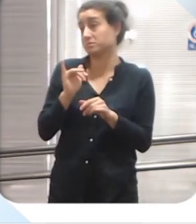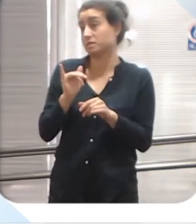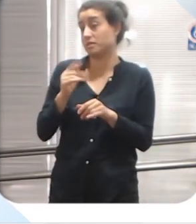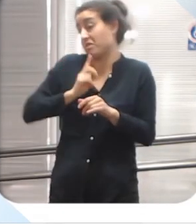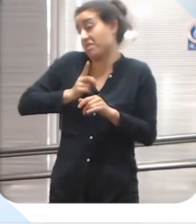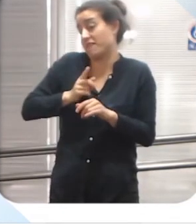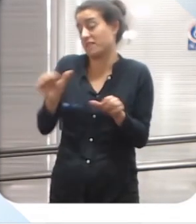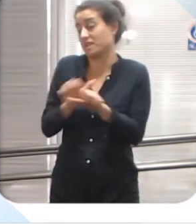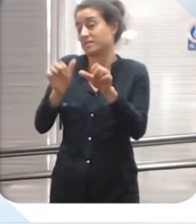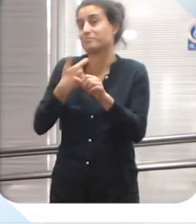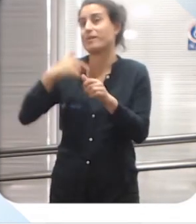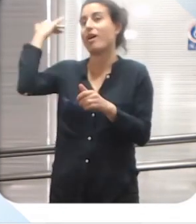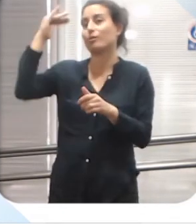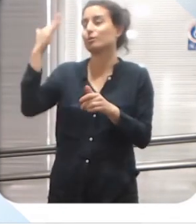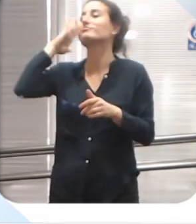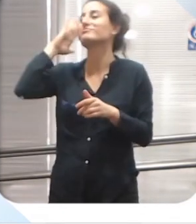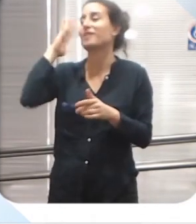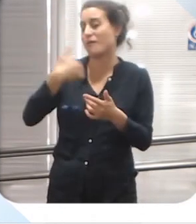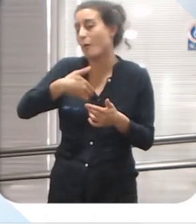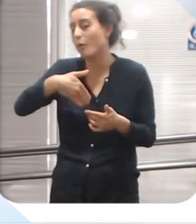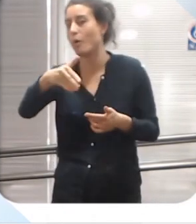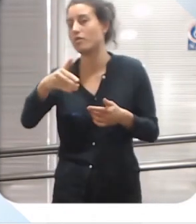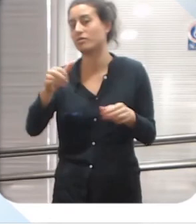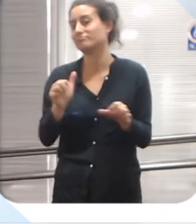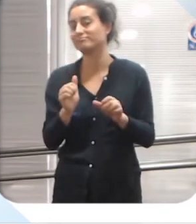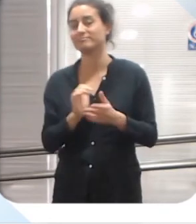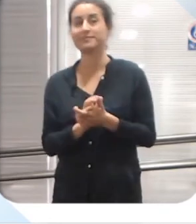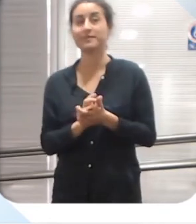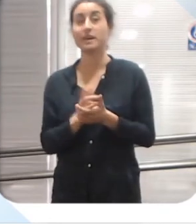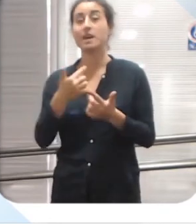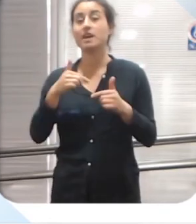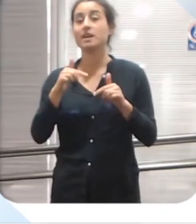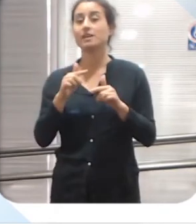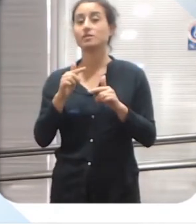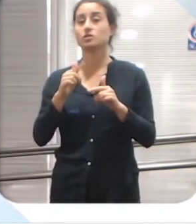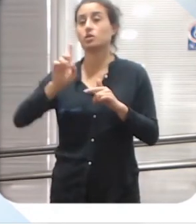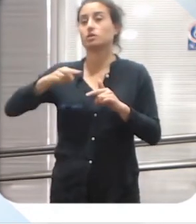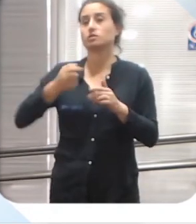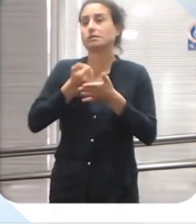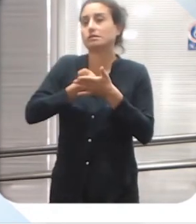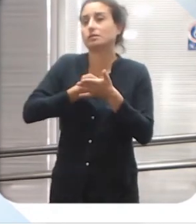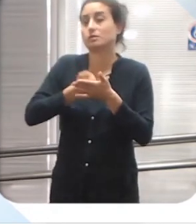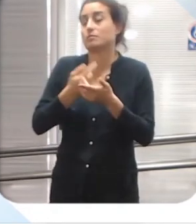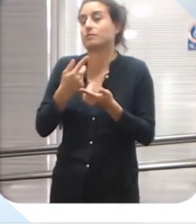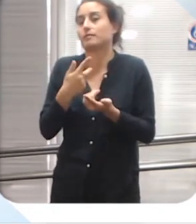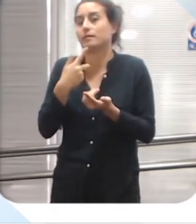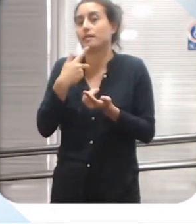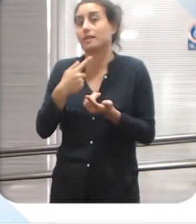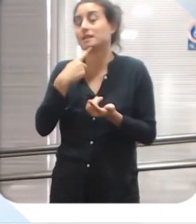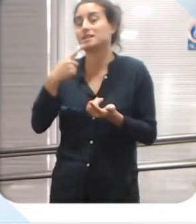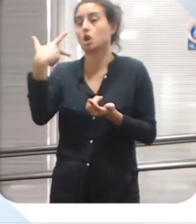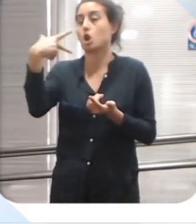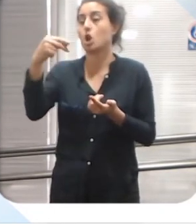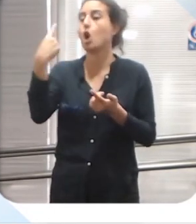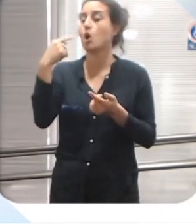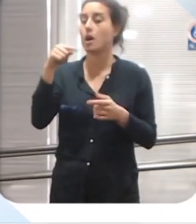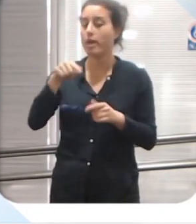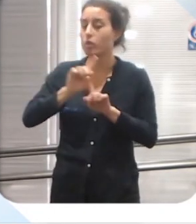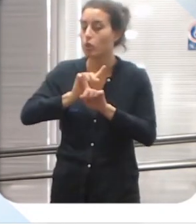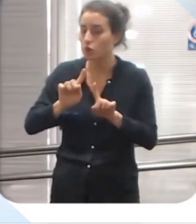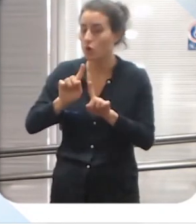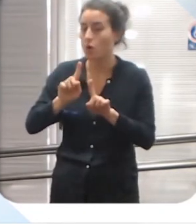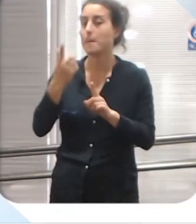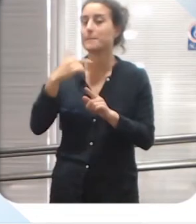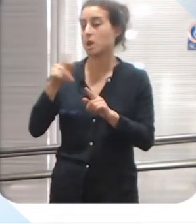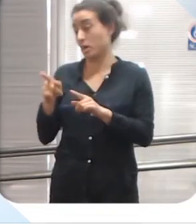que hacer, porque los adultos sabemos cuándo lo tenemos que hacer. Y eso es lo que reivindicamos cuando decimos que no. No esto porque sí esto